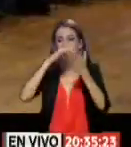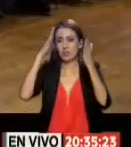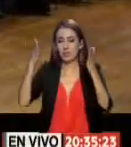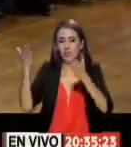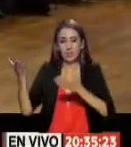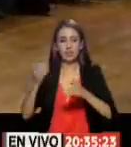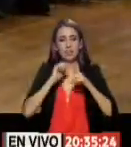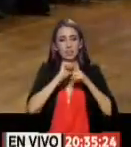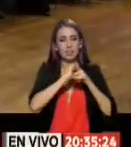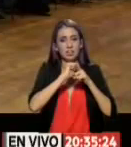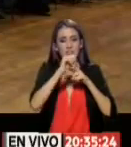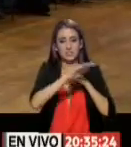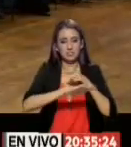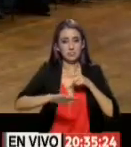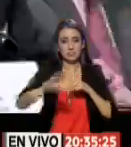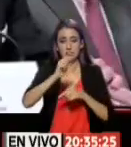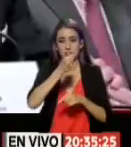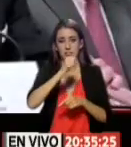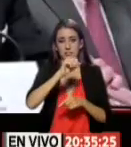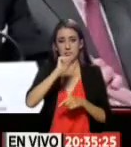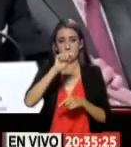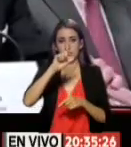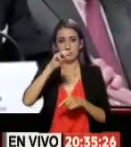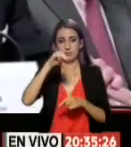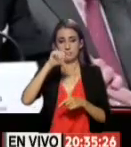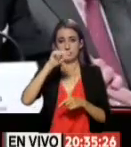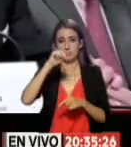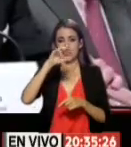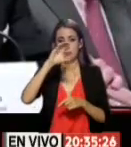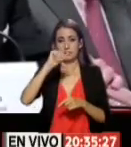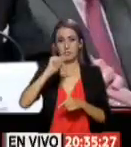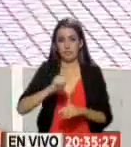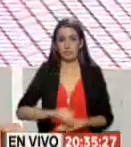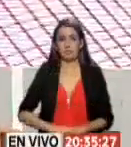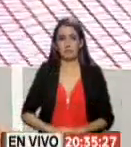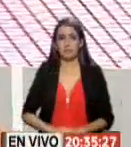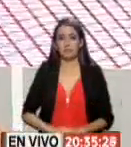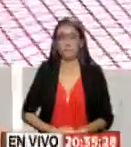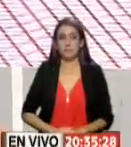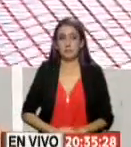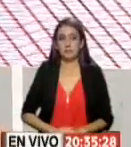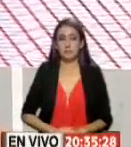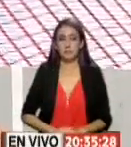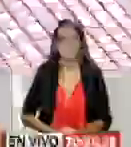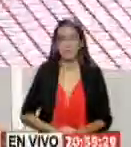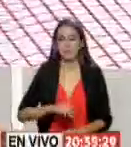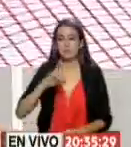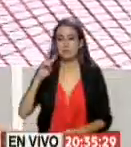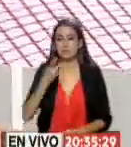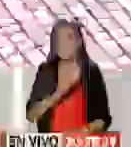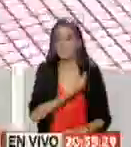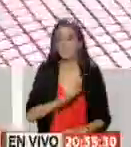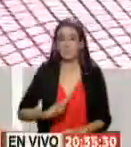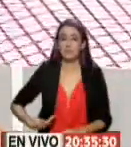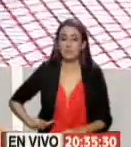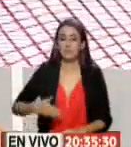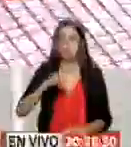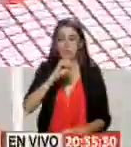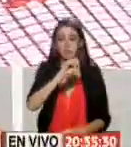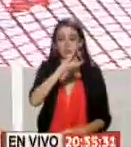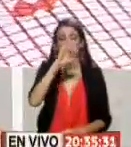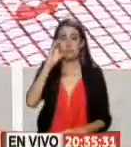se preparan en la Universidad de Salamanca. César García, Telediario. El vicepresidente de la República, Otto